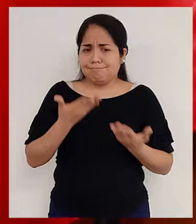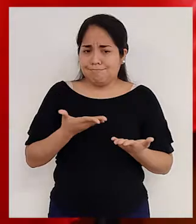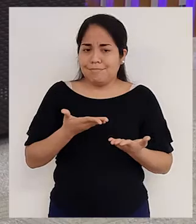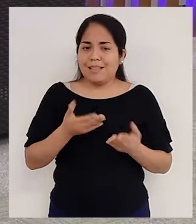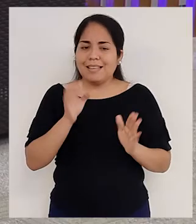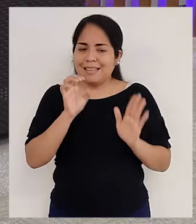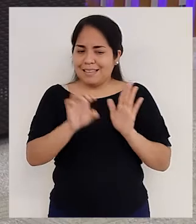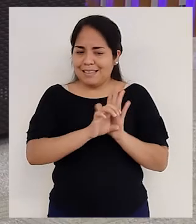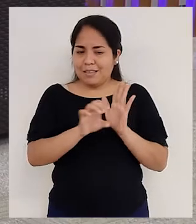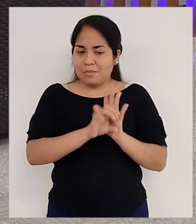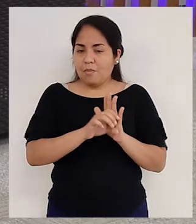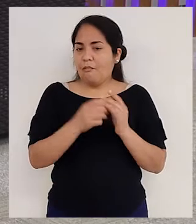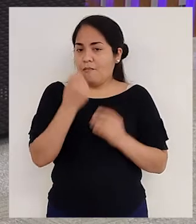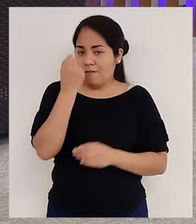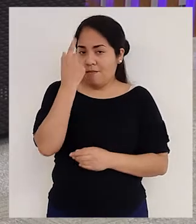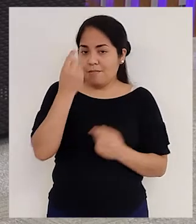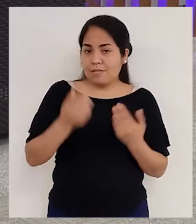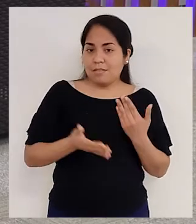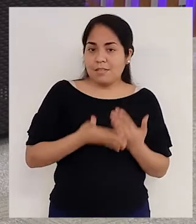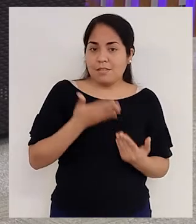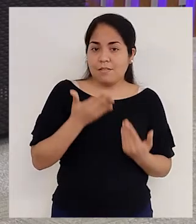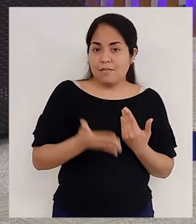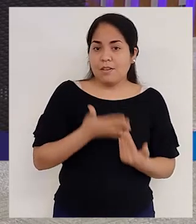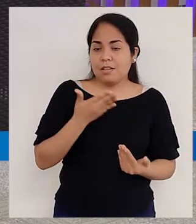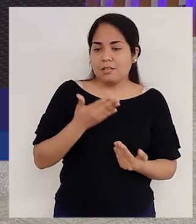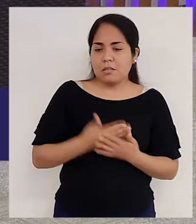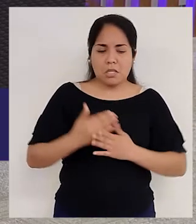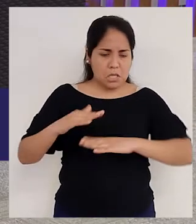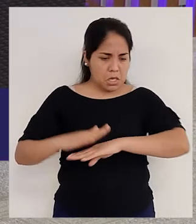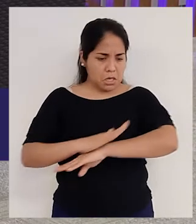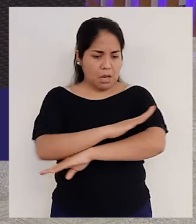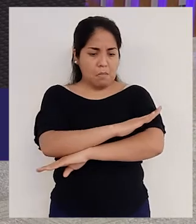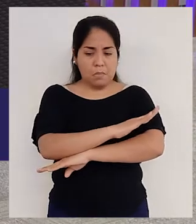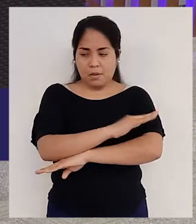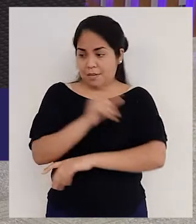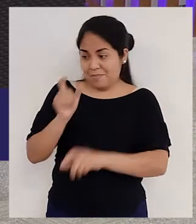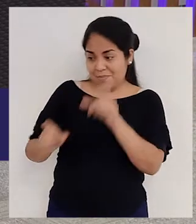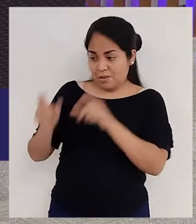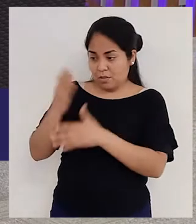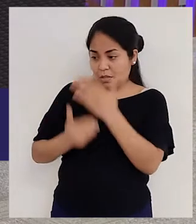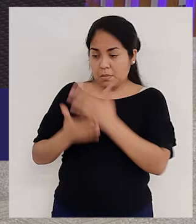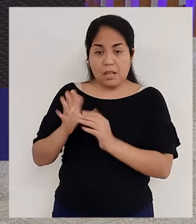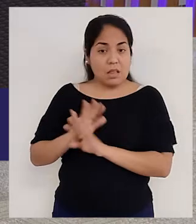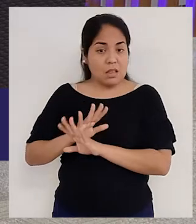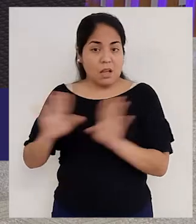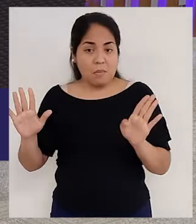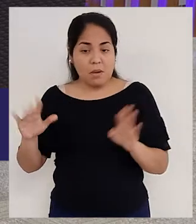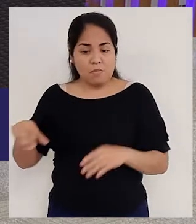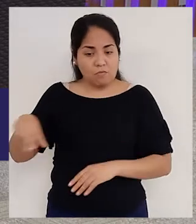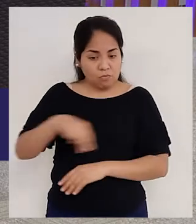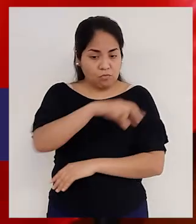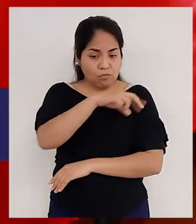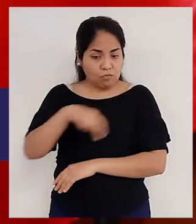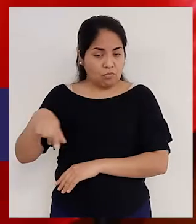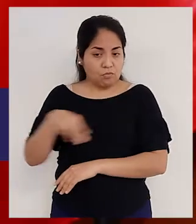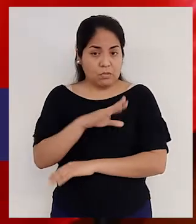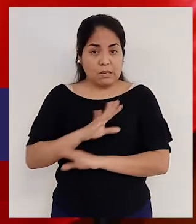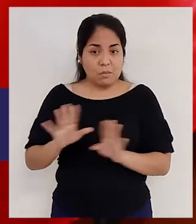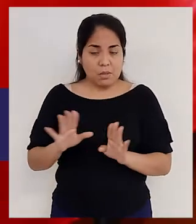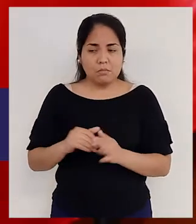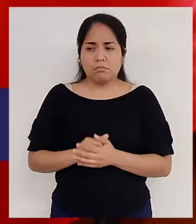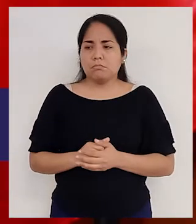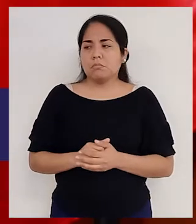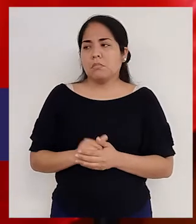qué? Porque es el ejemplo más fácil de entender, ¿no? Que todos van a usar esa rampa, no solamente las personas con